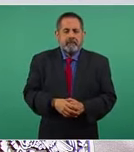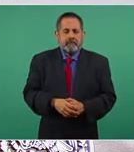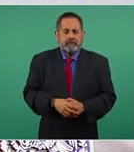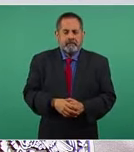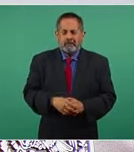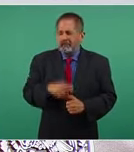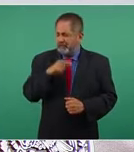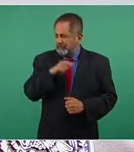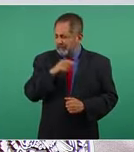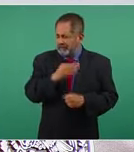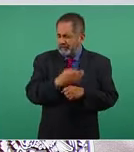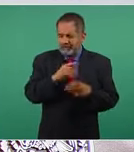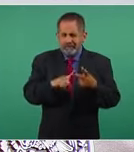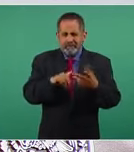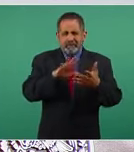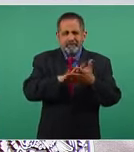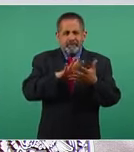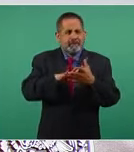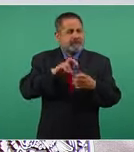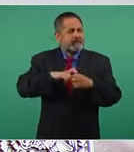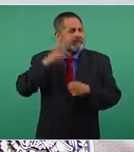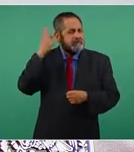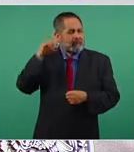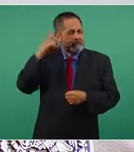que está en una cárcel de Durango.